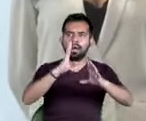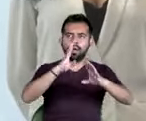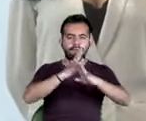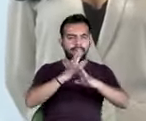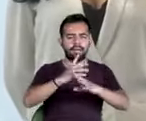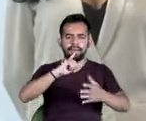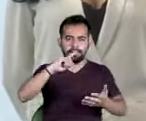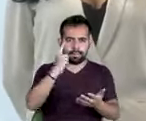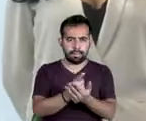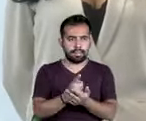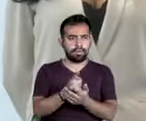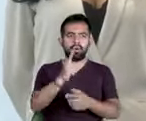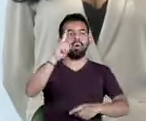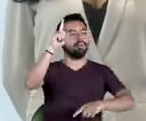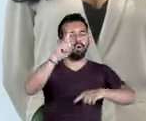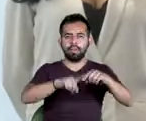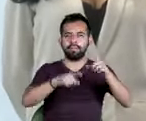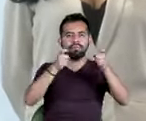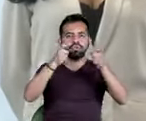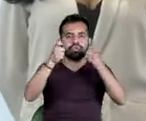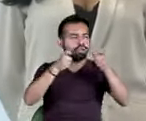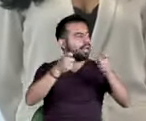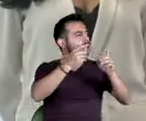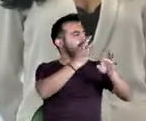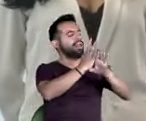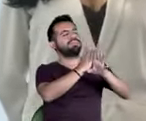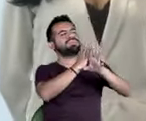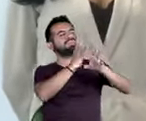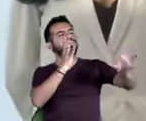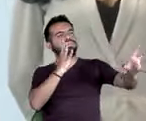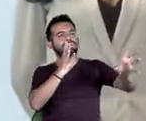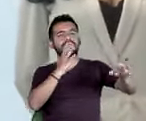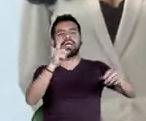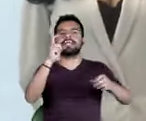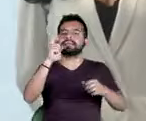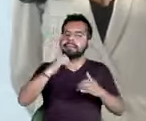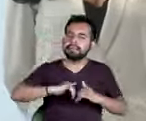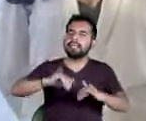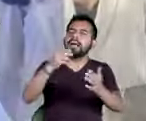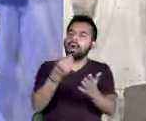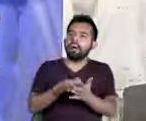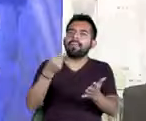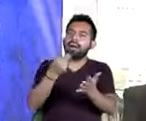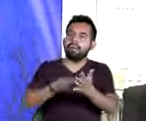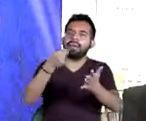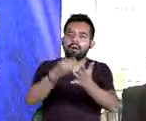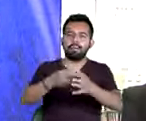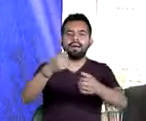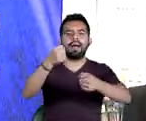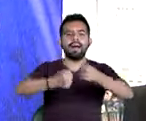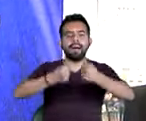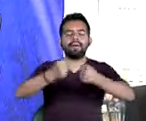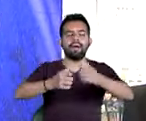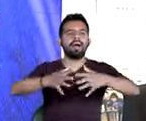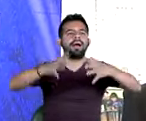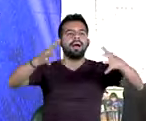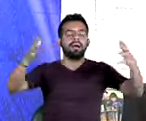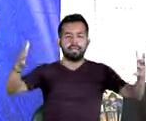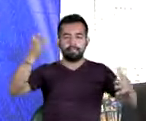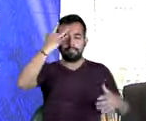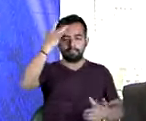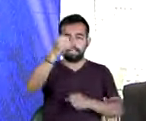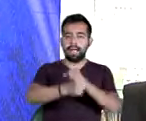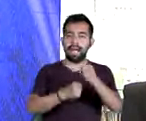No podemos controlar el tráfico de Quito si seguimos comprando autos en esta ciudad al ritmo que lo venimos haciendo. El año anterior